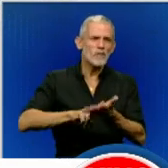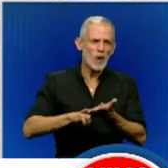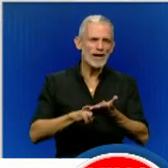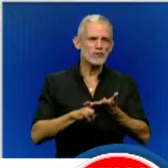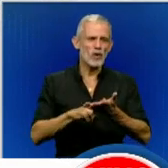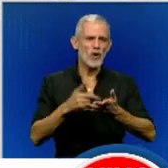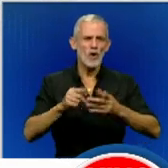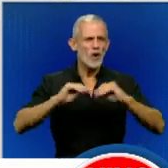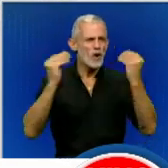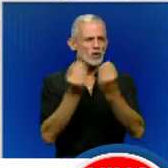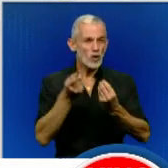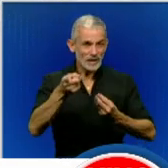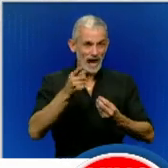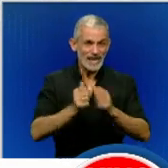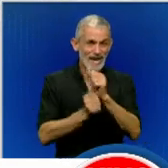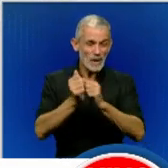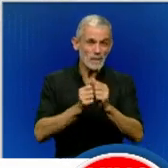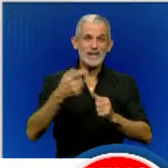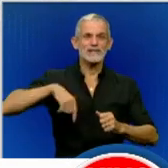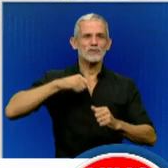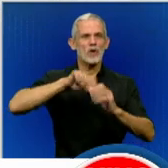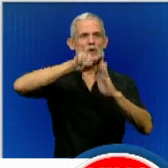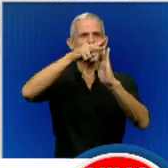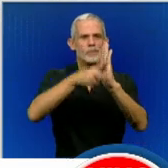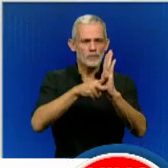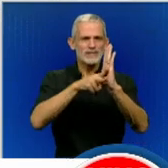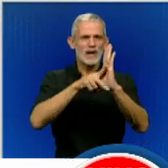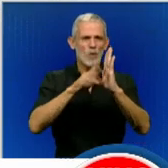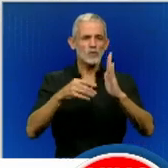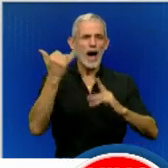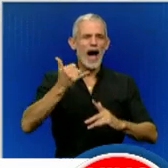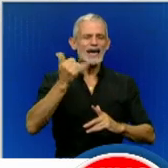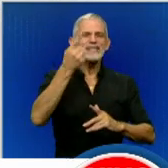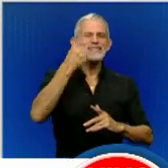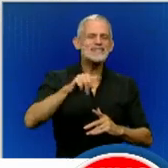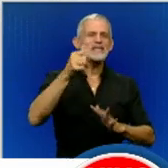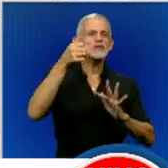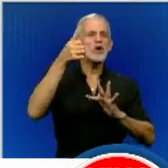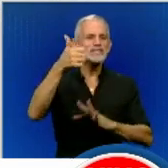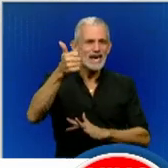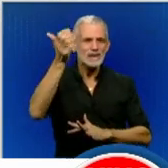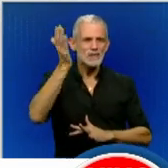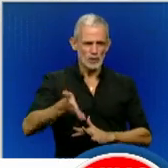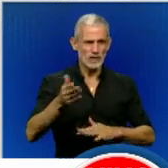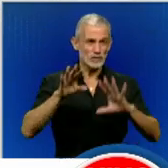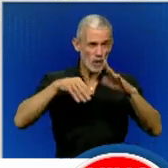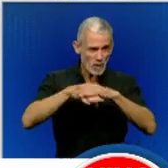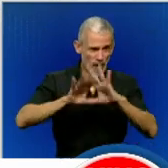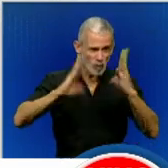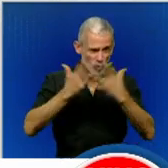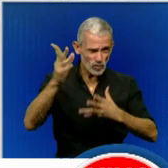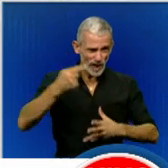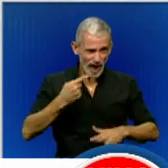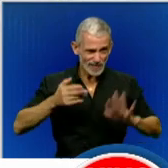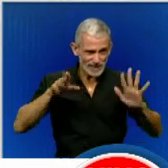tributaria global si somos el segundo país del mundo hay un 106 por ciento dicho por el banco mundial de